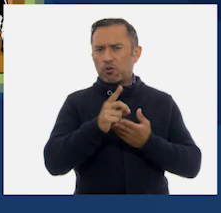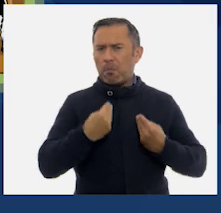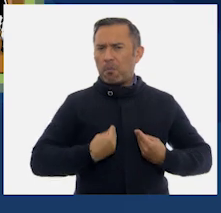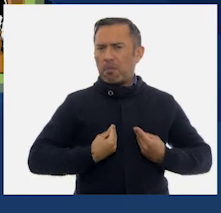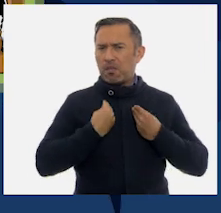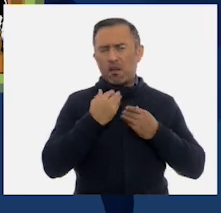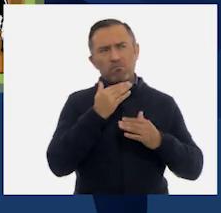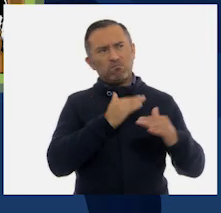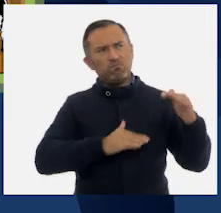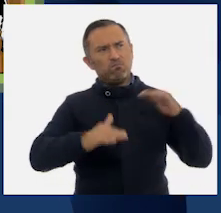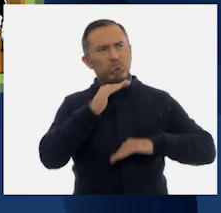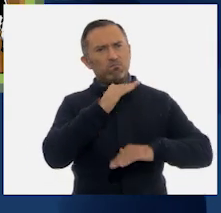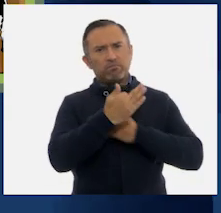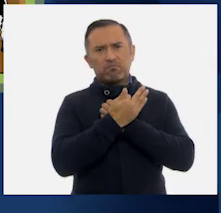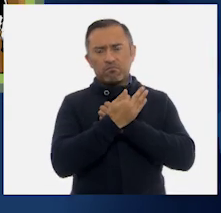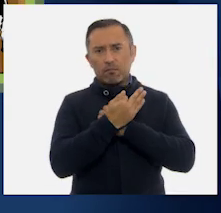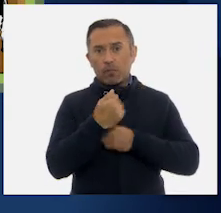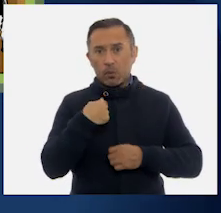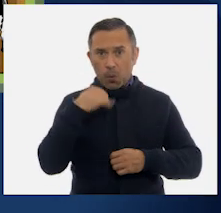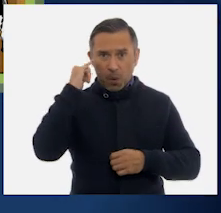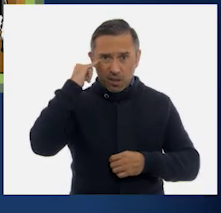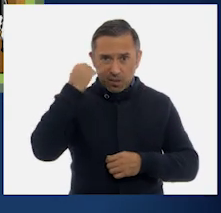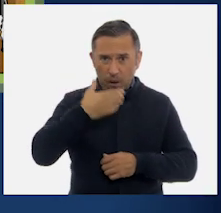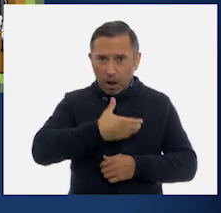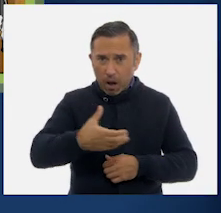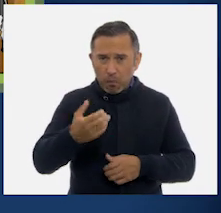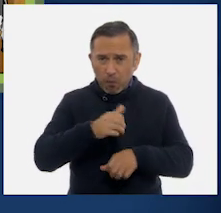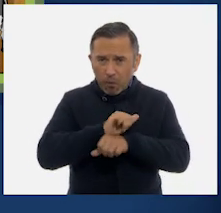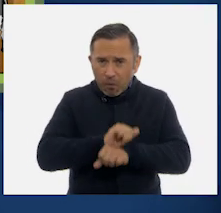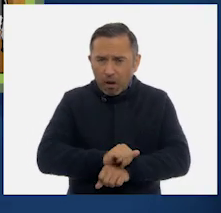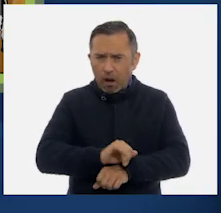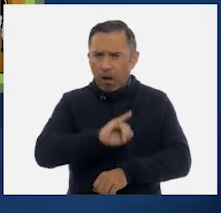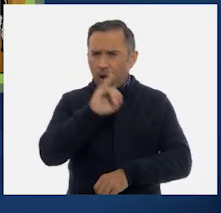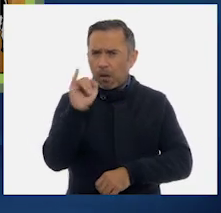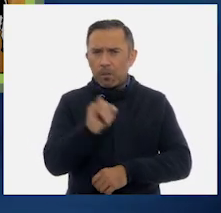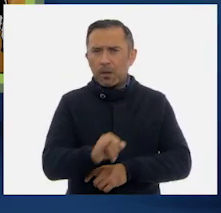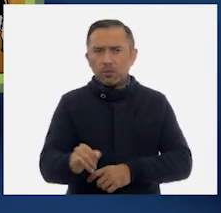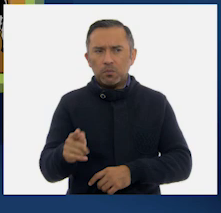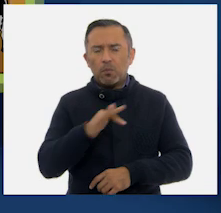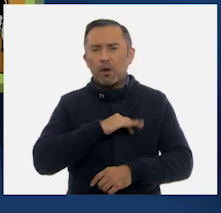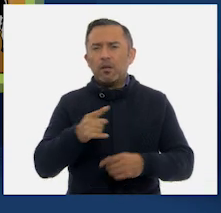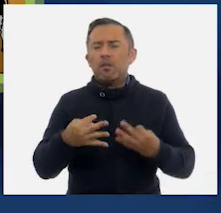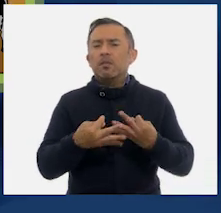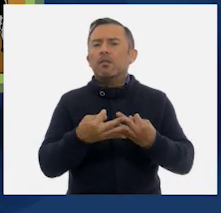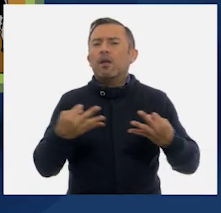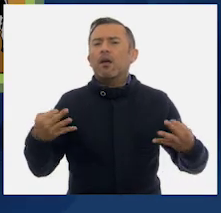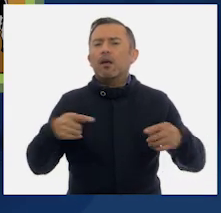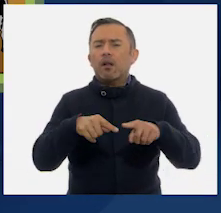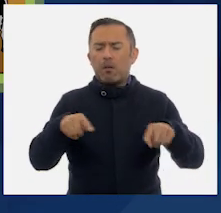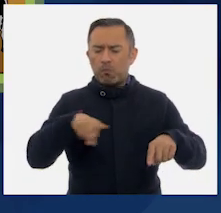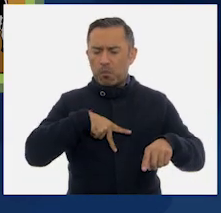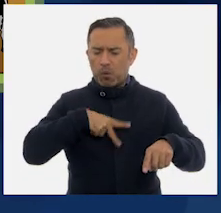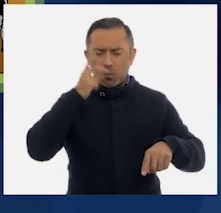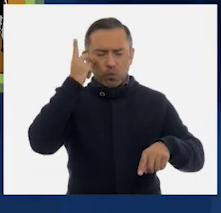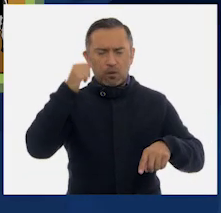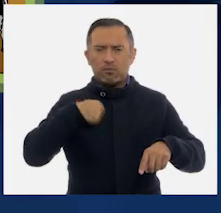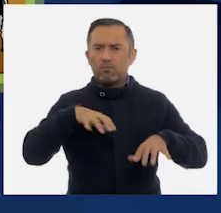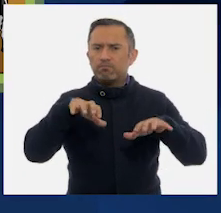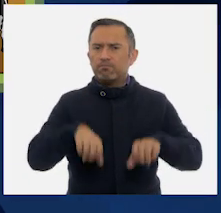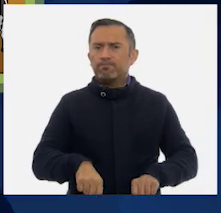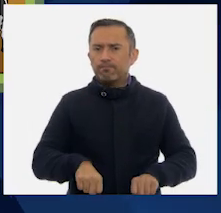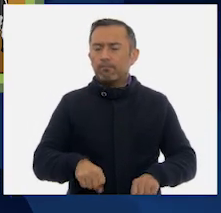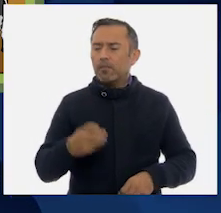Ellos no habían sido peones nunca, y no iban como estos a la revolución con el solo deseo de un pedazo de tierra que llamar propio. Entonces